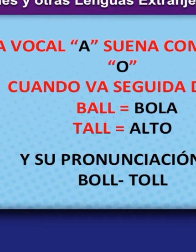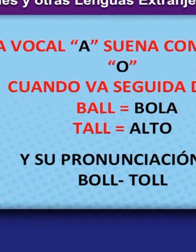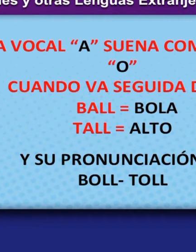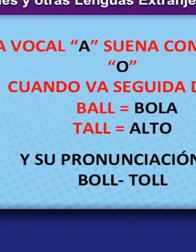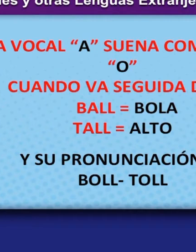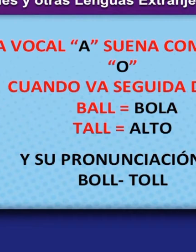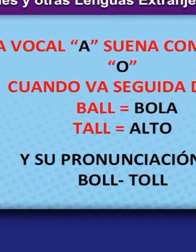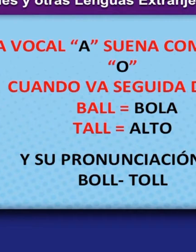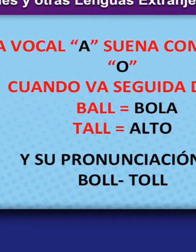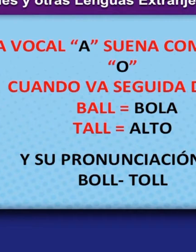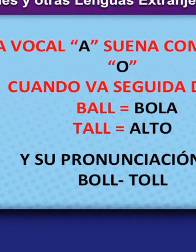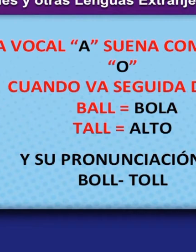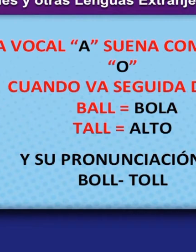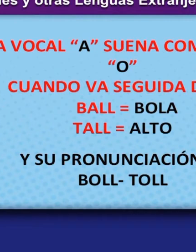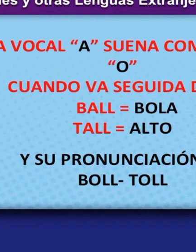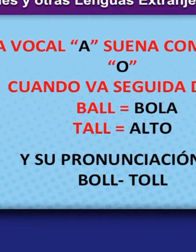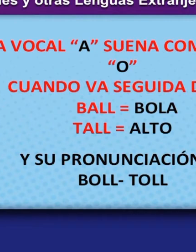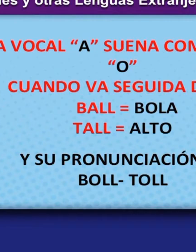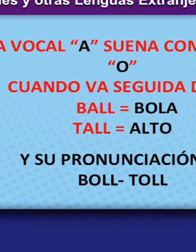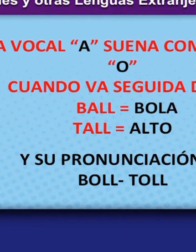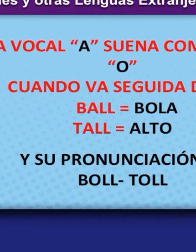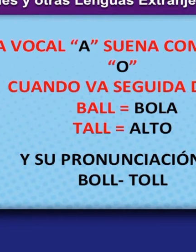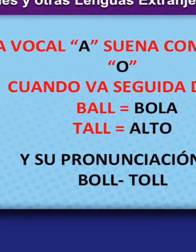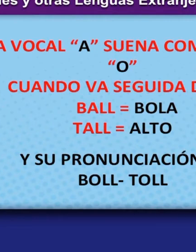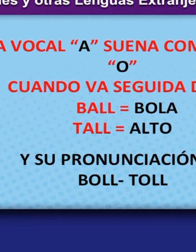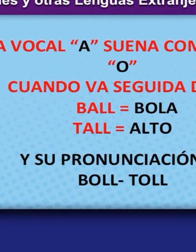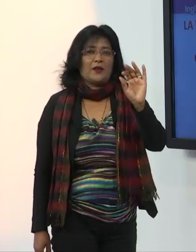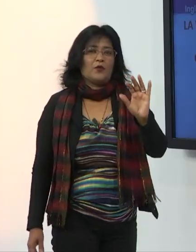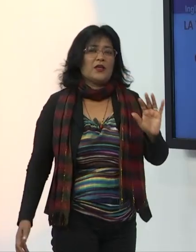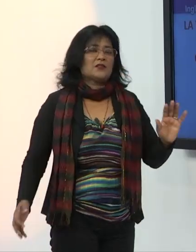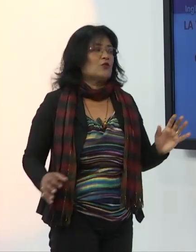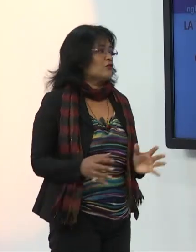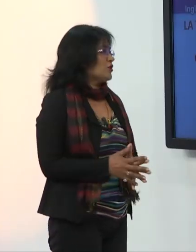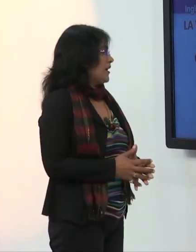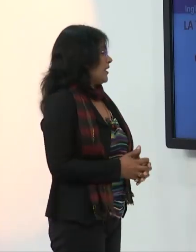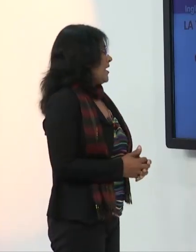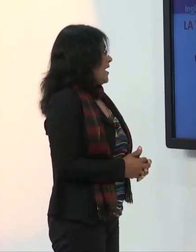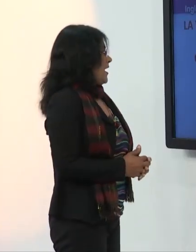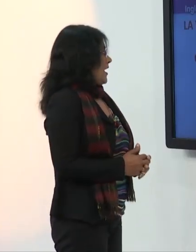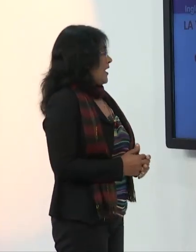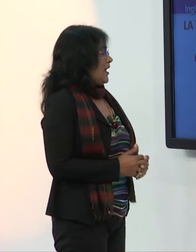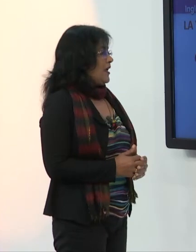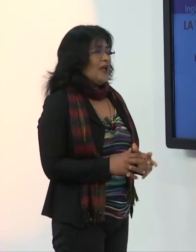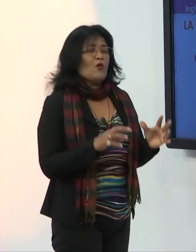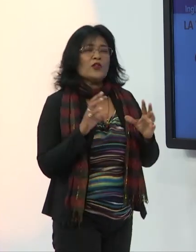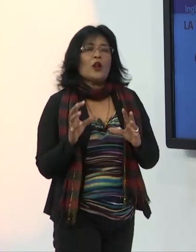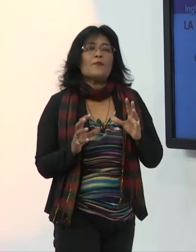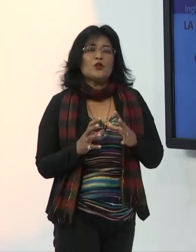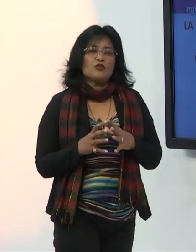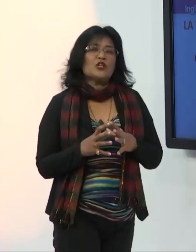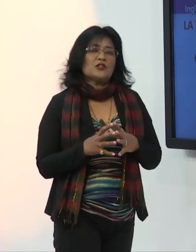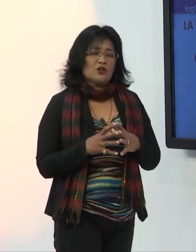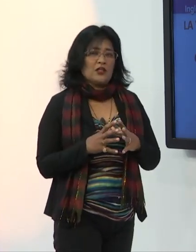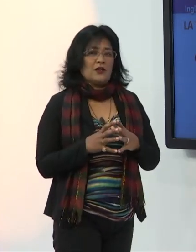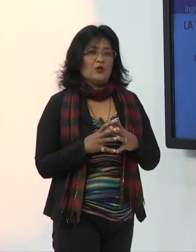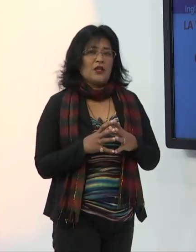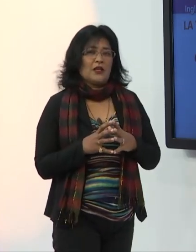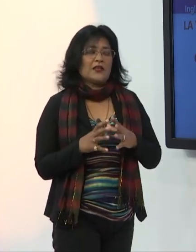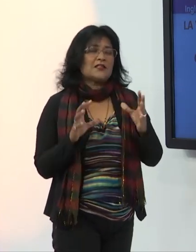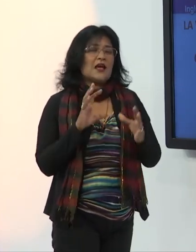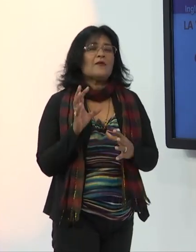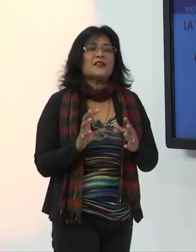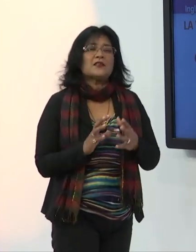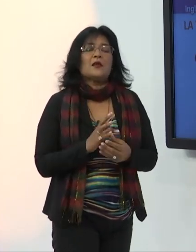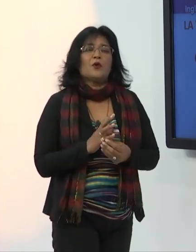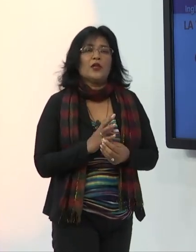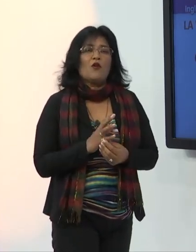Ok, aquí que tenemos. Hoy te traigo un pequeño regalo para que puedas conocer en cuanto a la pronunciación que tenemos en